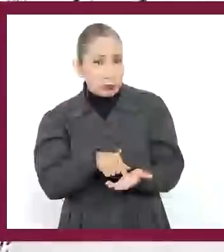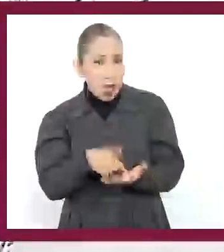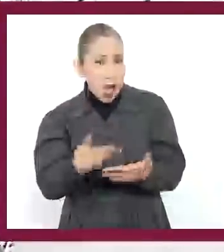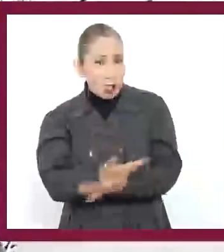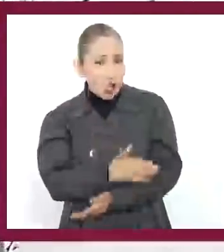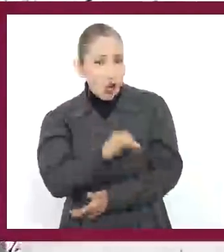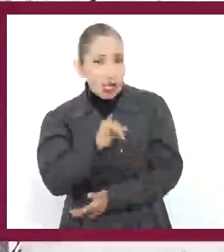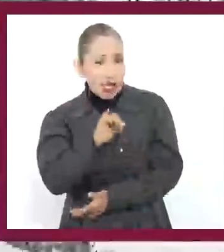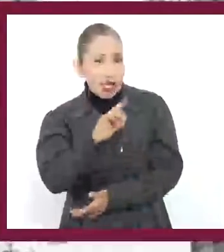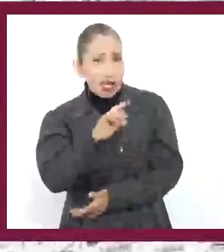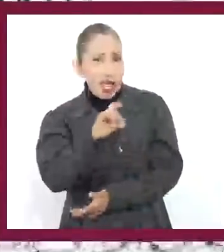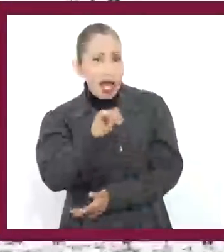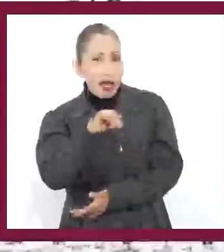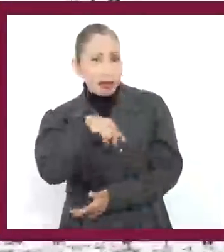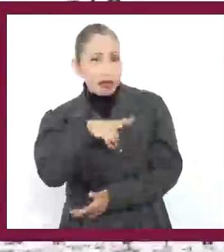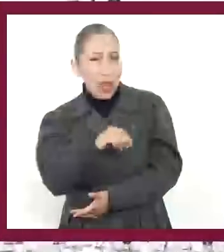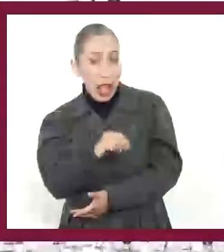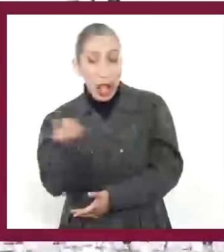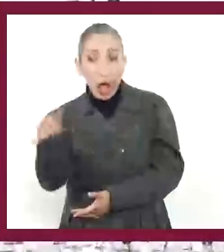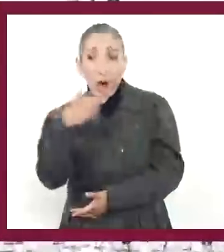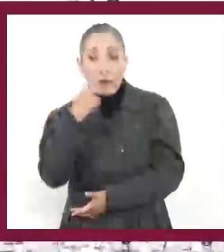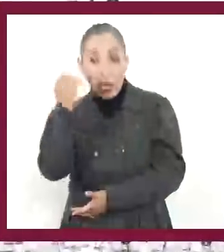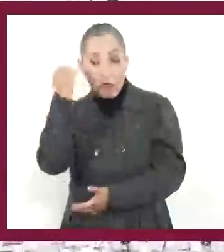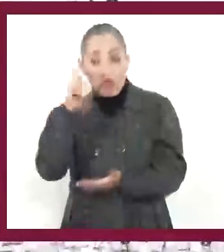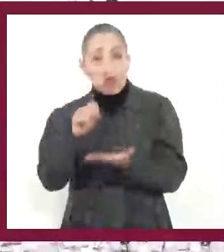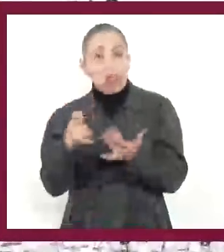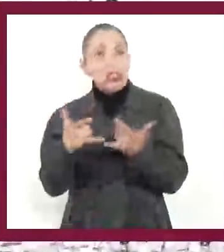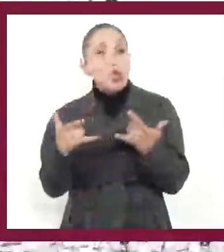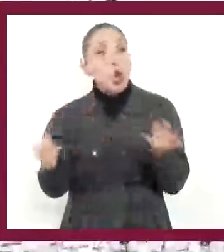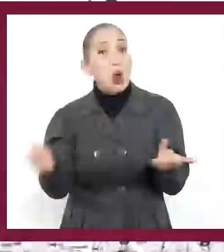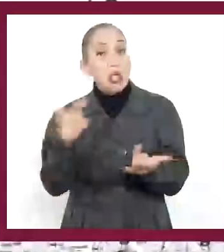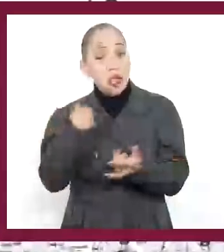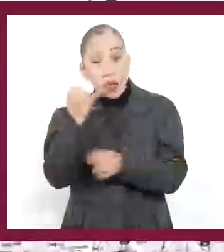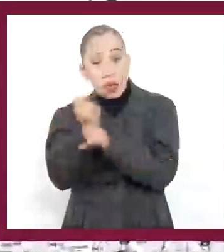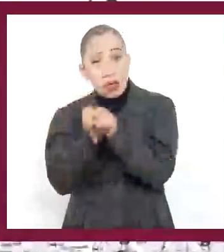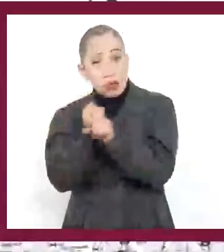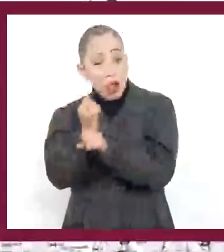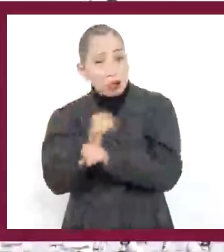origen irlandés. Un autor interesado en las historias de detectives.